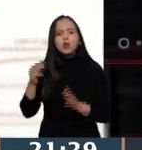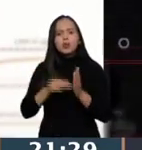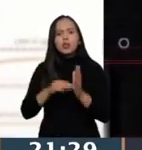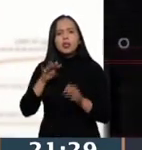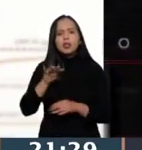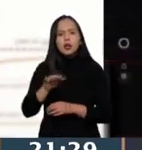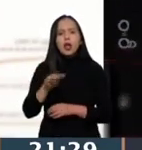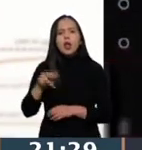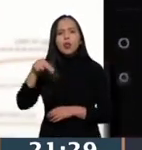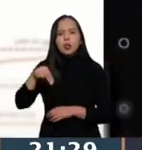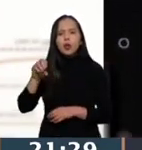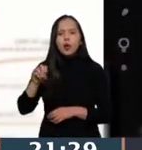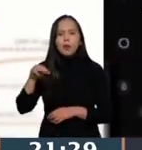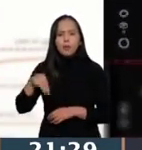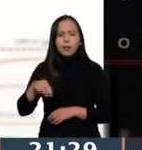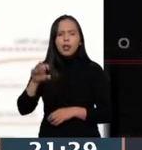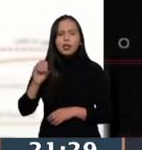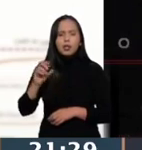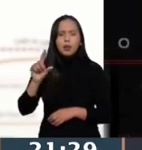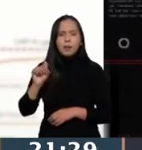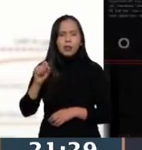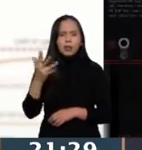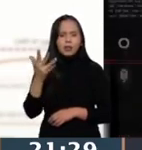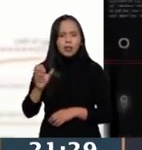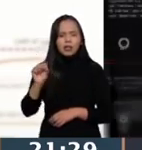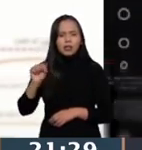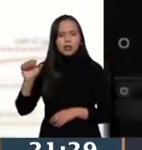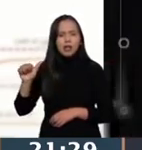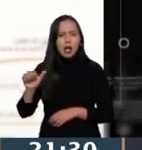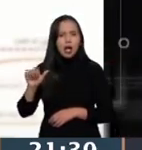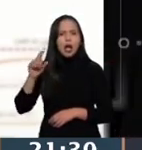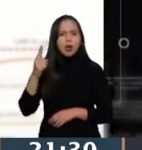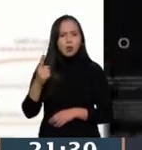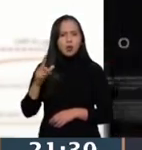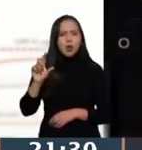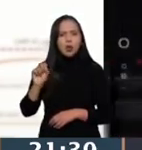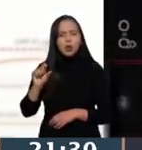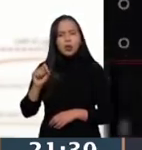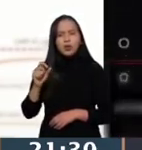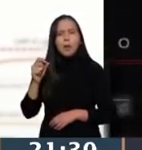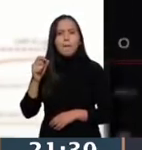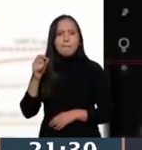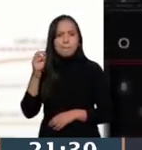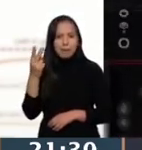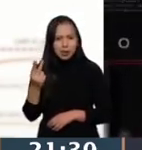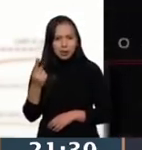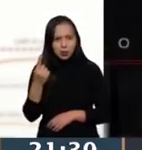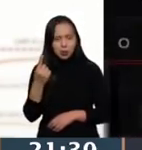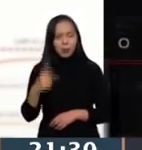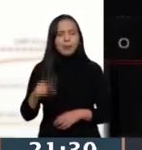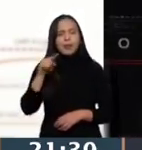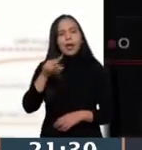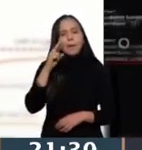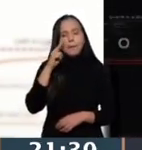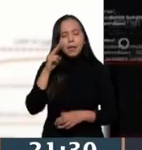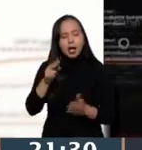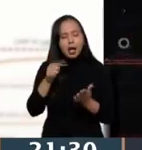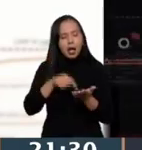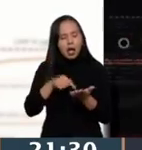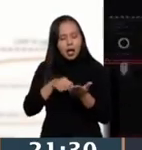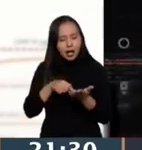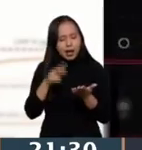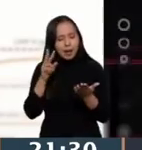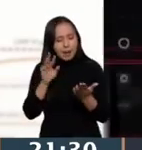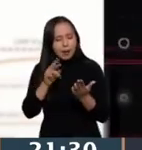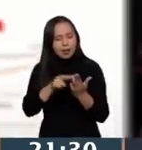025 SSA1 2021. Normas que tienen por objeto establecer los valores límite